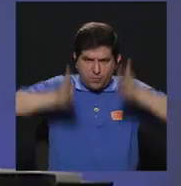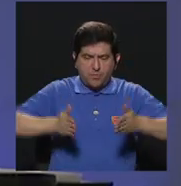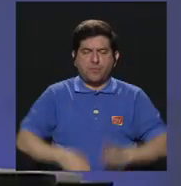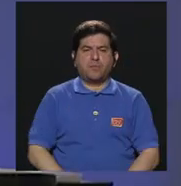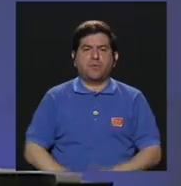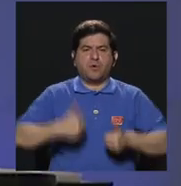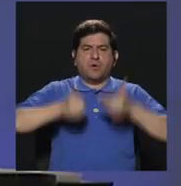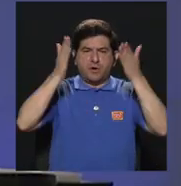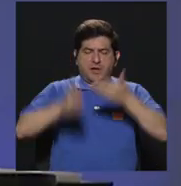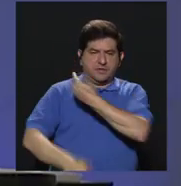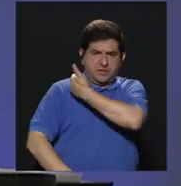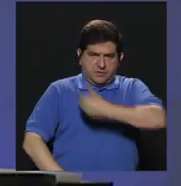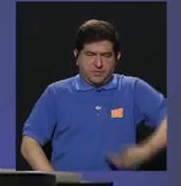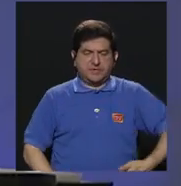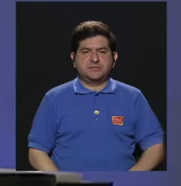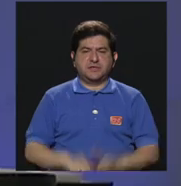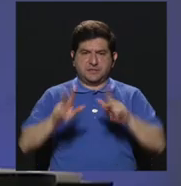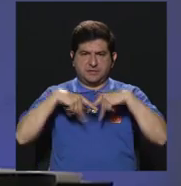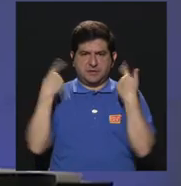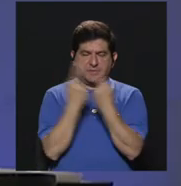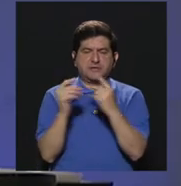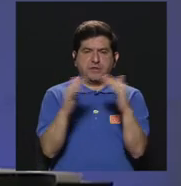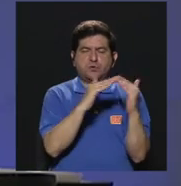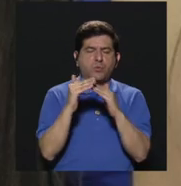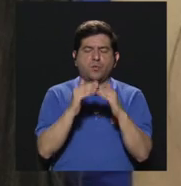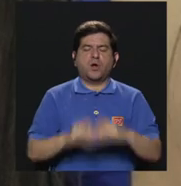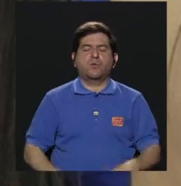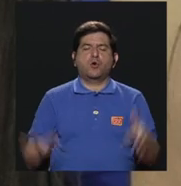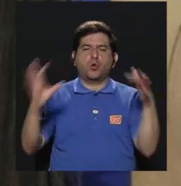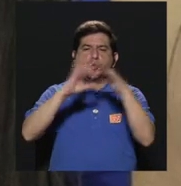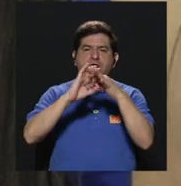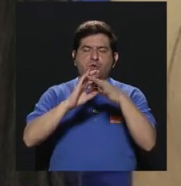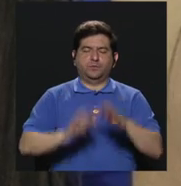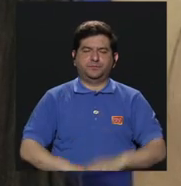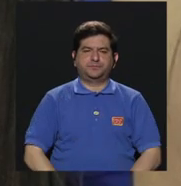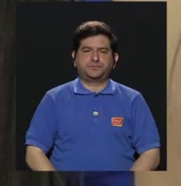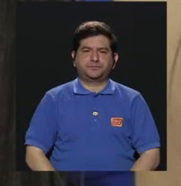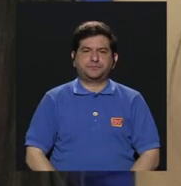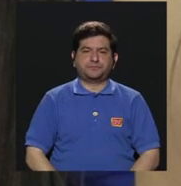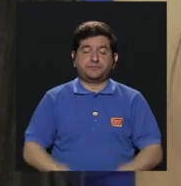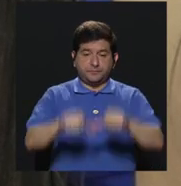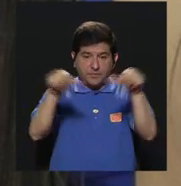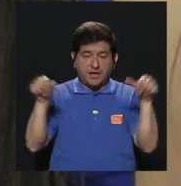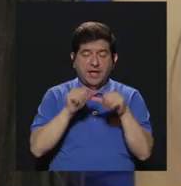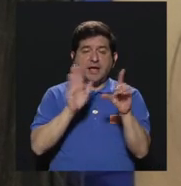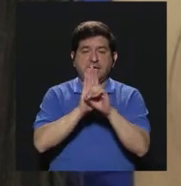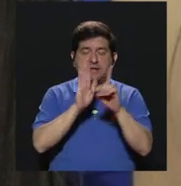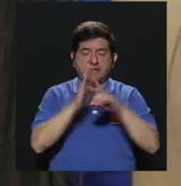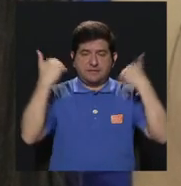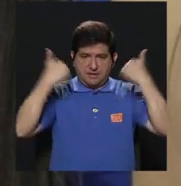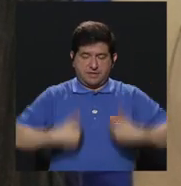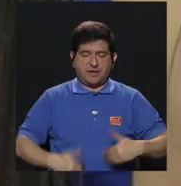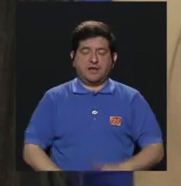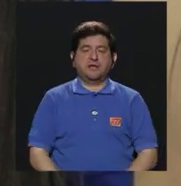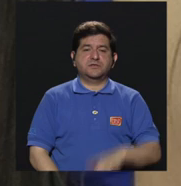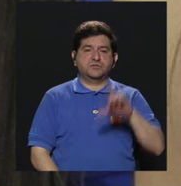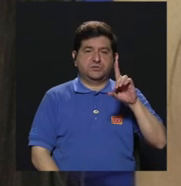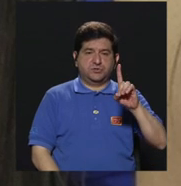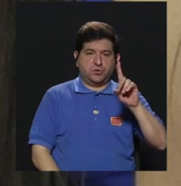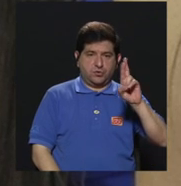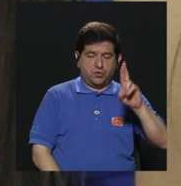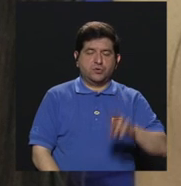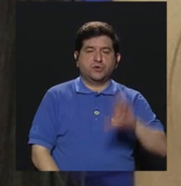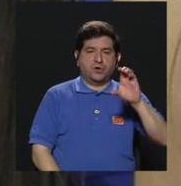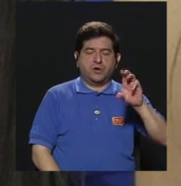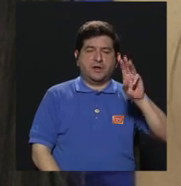a la presidencia por el Partido Pueblo Unido. En el ámbito de los derechos humanos, el doctor Camacho también nos ha